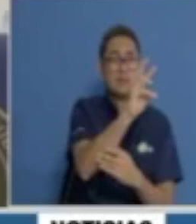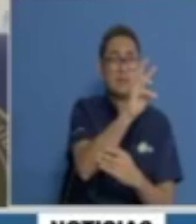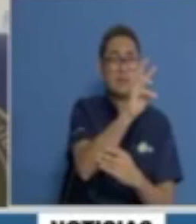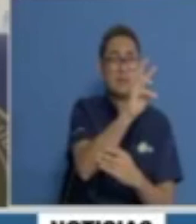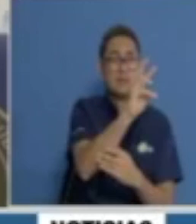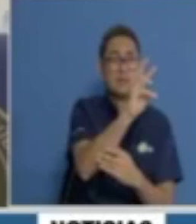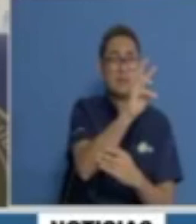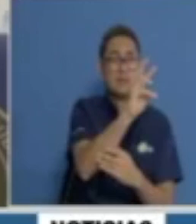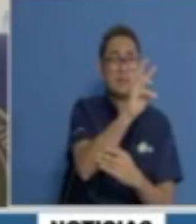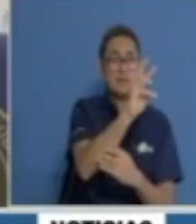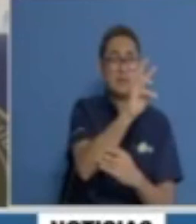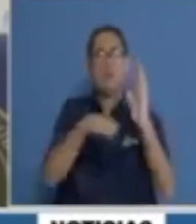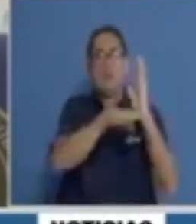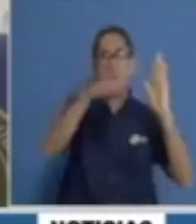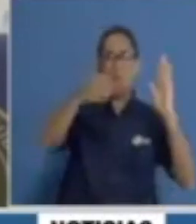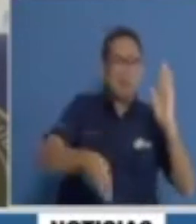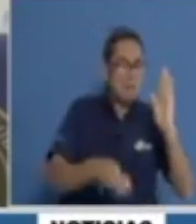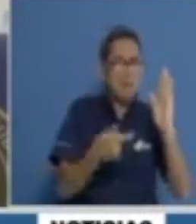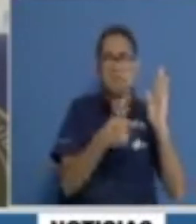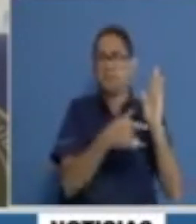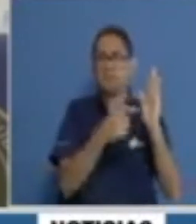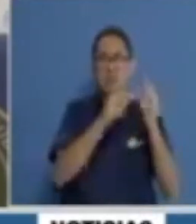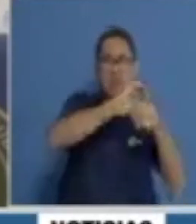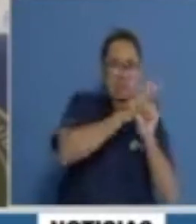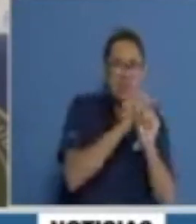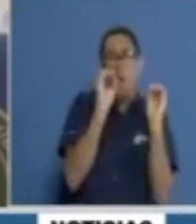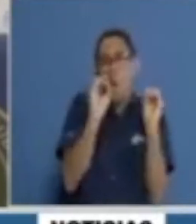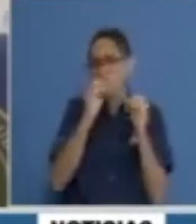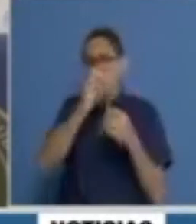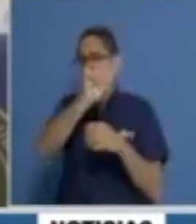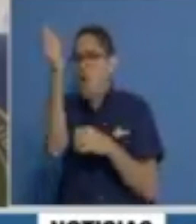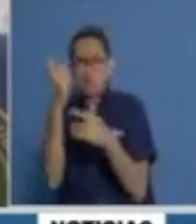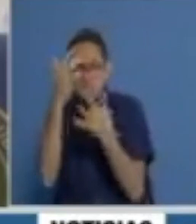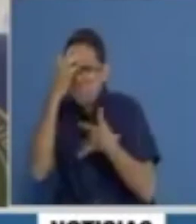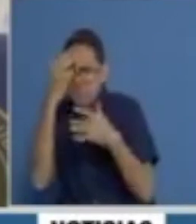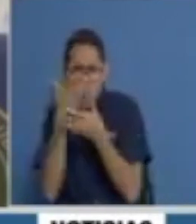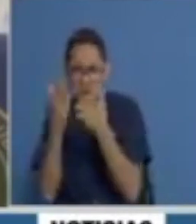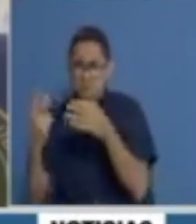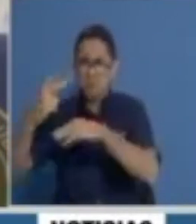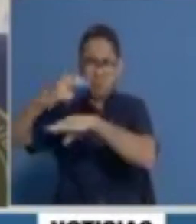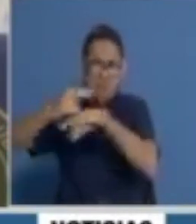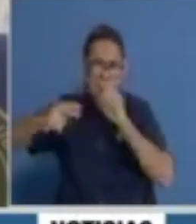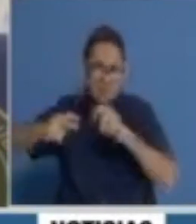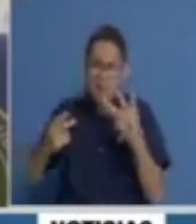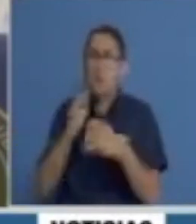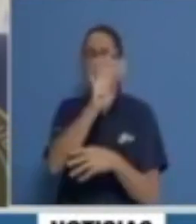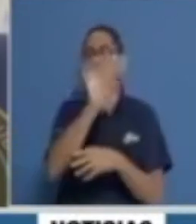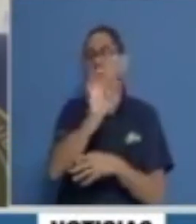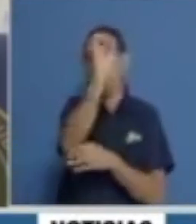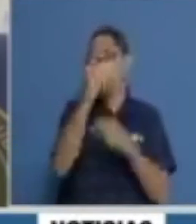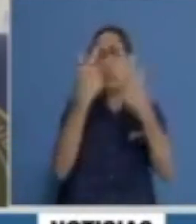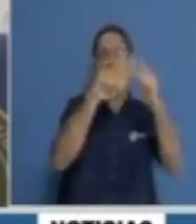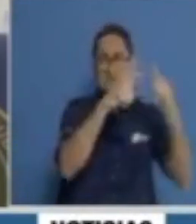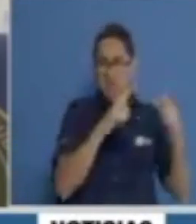tanto camas que son designadas para COVID como para otras enfermedades. Con respecto al total de camas de cuidado intensivo